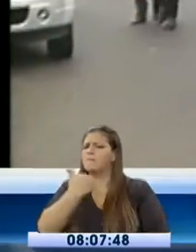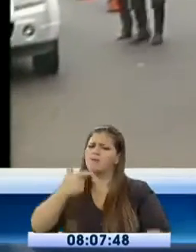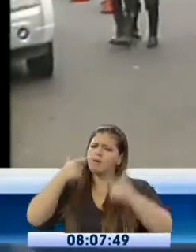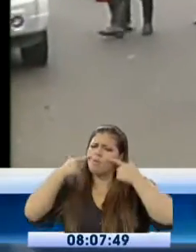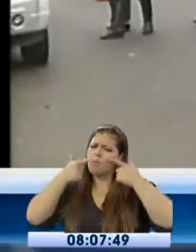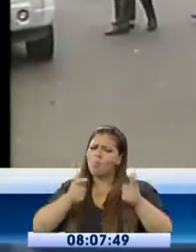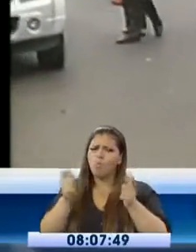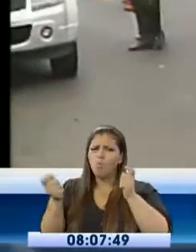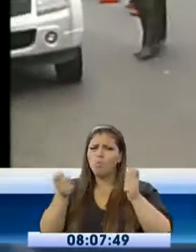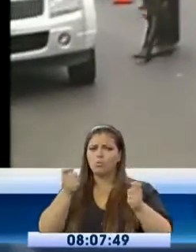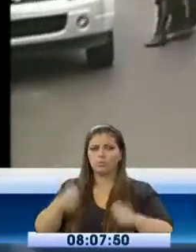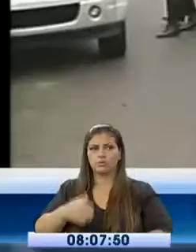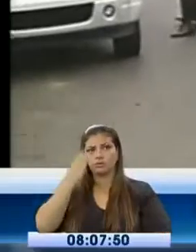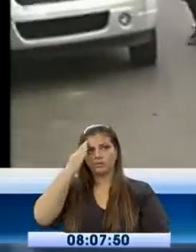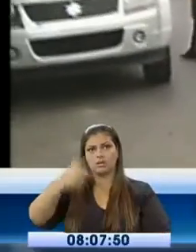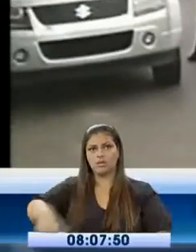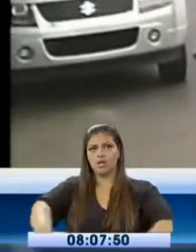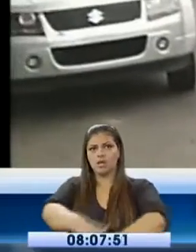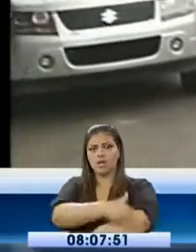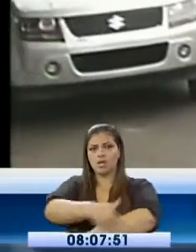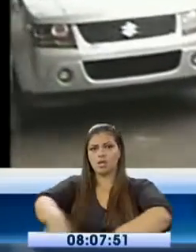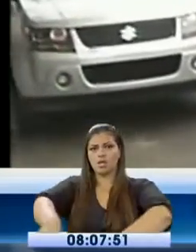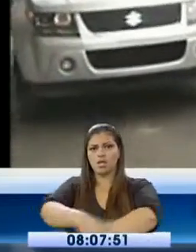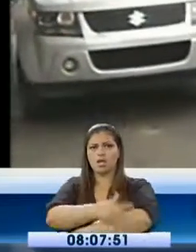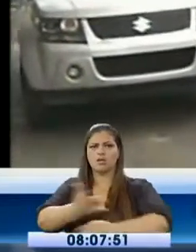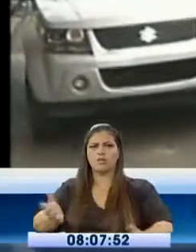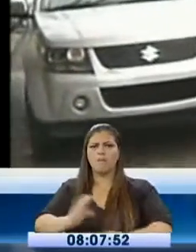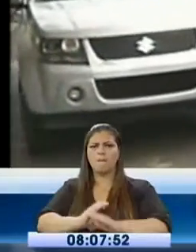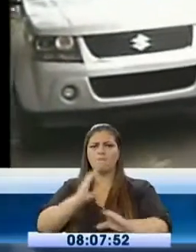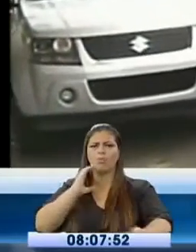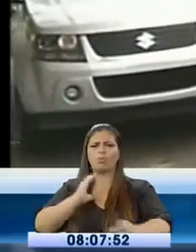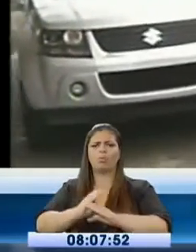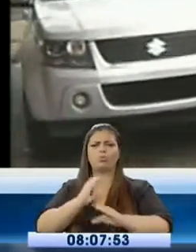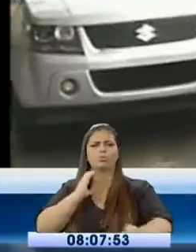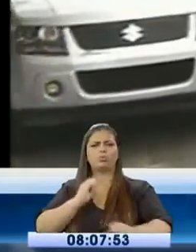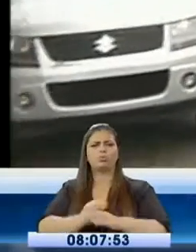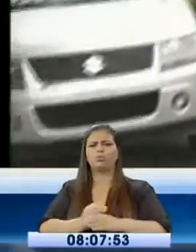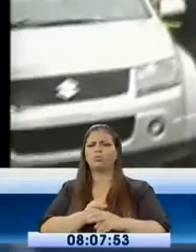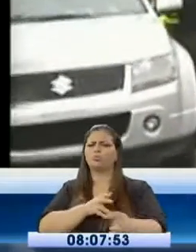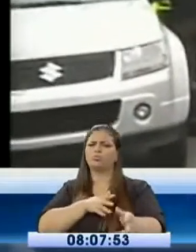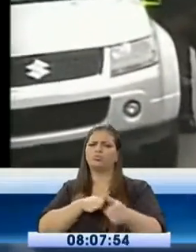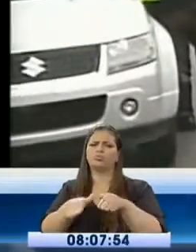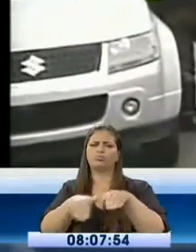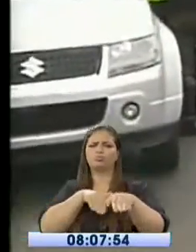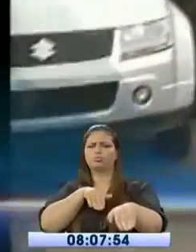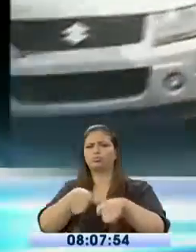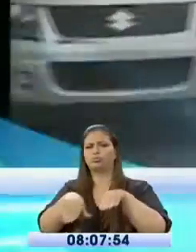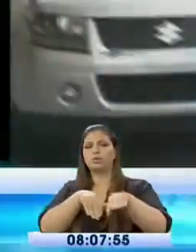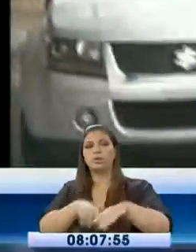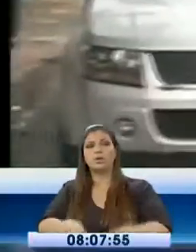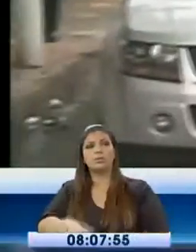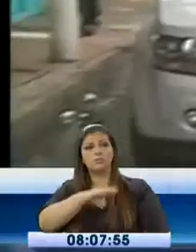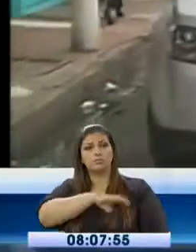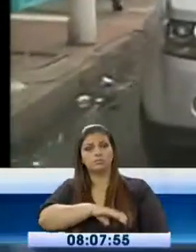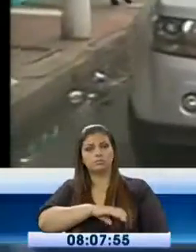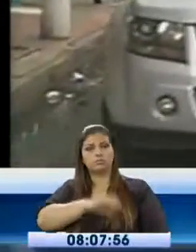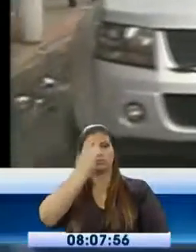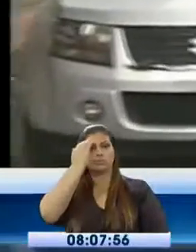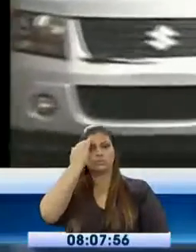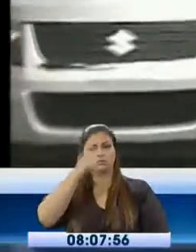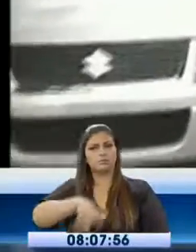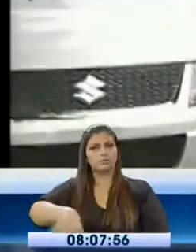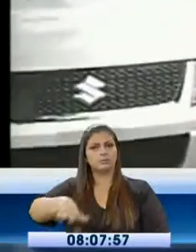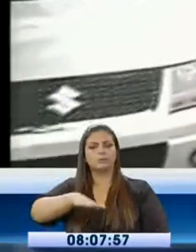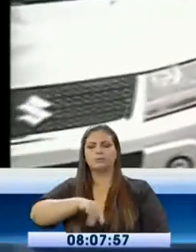una calle en por donde circulan varios transportes públicos y en donde, según la información que maneja la policía, pues